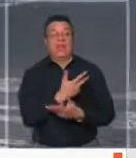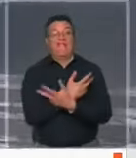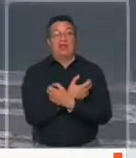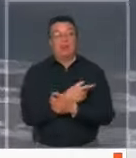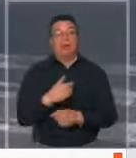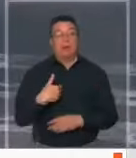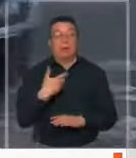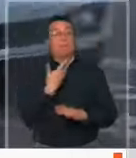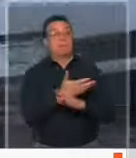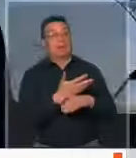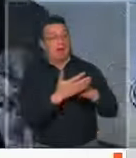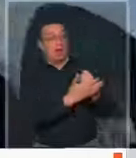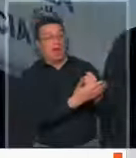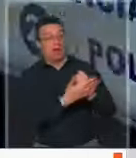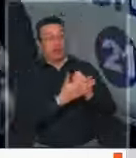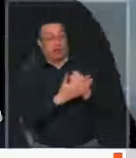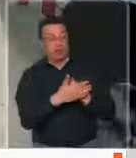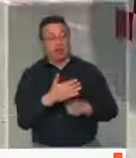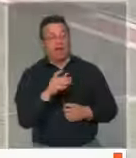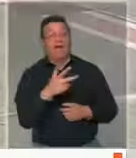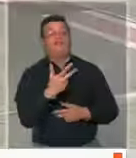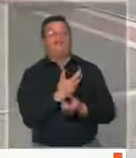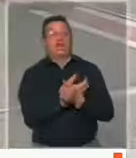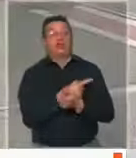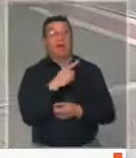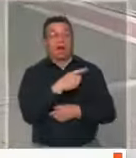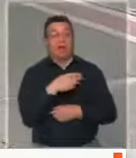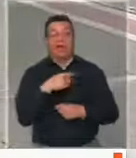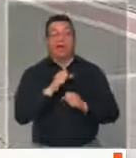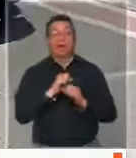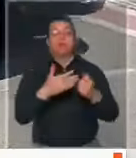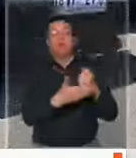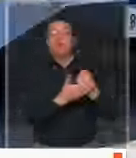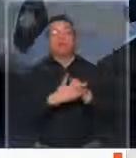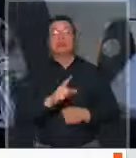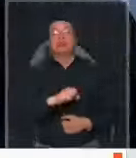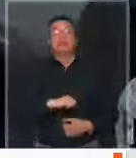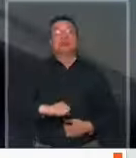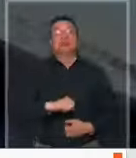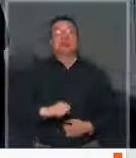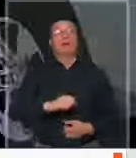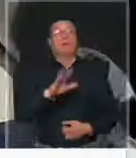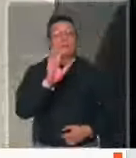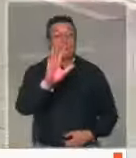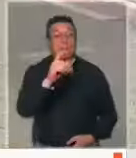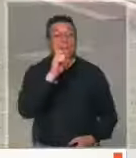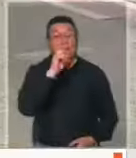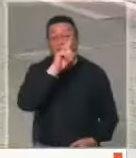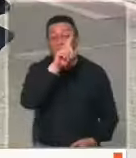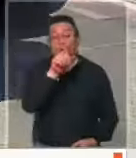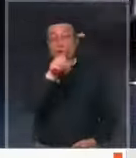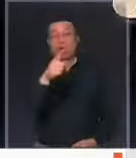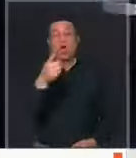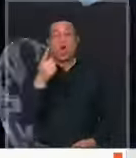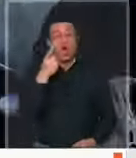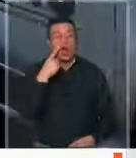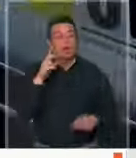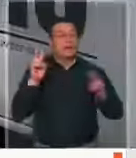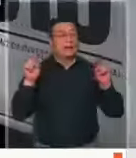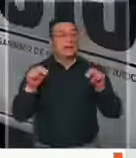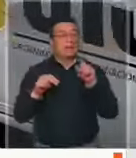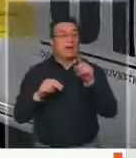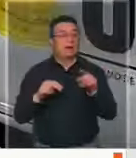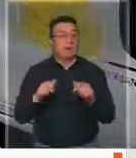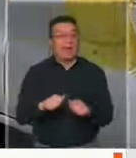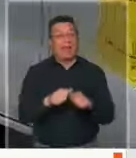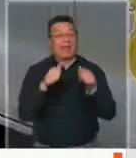pidiendo colaboración por parte del gobierno venezolano y que nos ha podido concretar. Patricio, hazme recuerdo bien, tú que conoces muy bien el caso. Además,